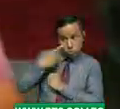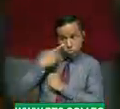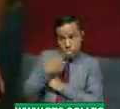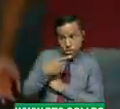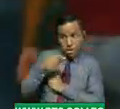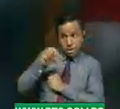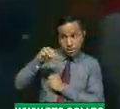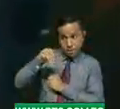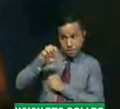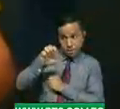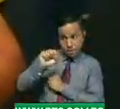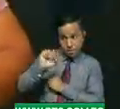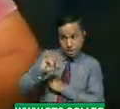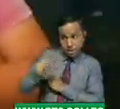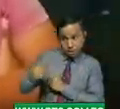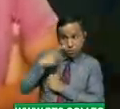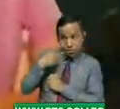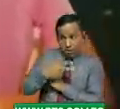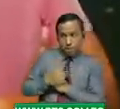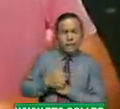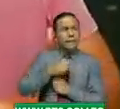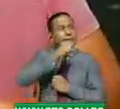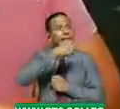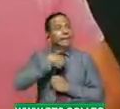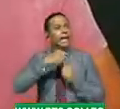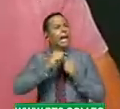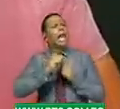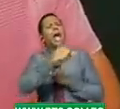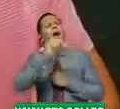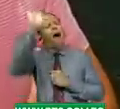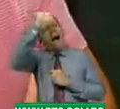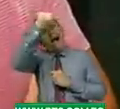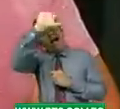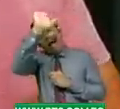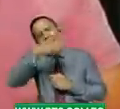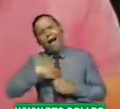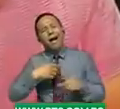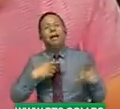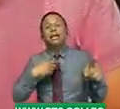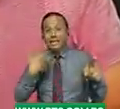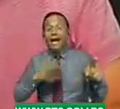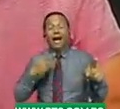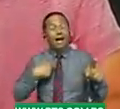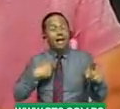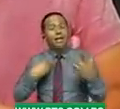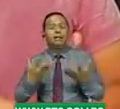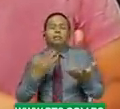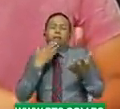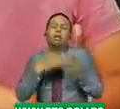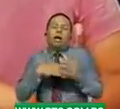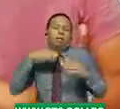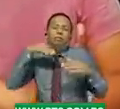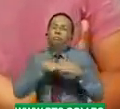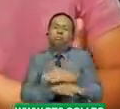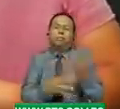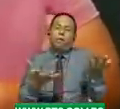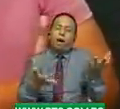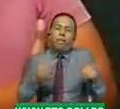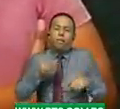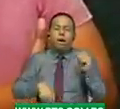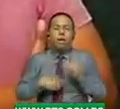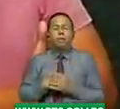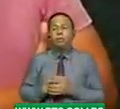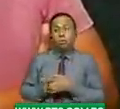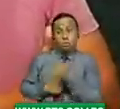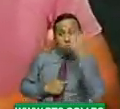Messi por un momento? De lejito sí, de lejos. De lejos sí, por lo menos ver a Messi, ya que uno no puede entrar al estadio porque no hay entrada. ¿Y guardaba la